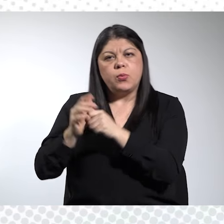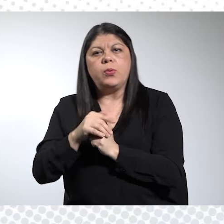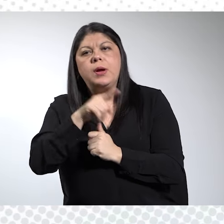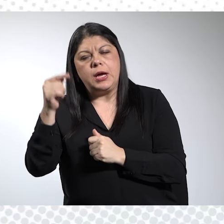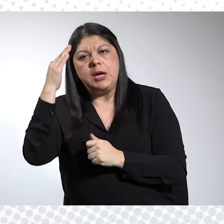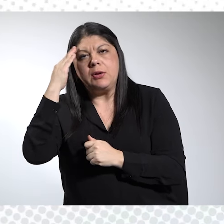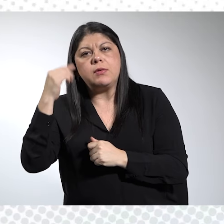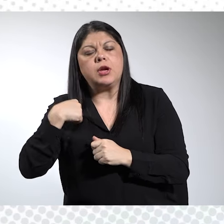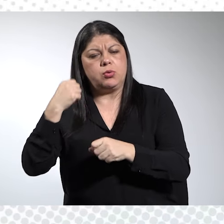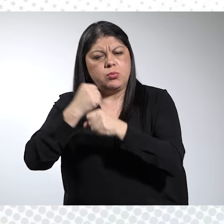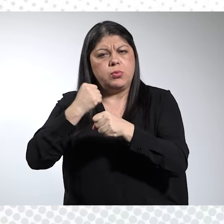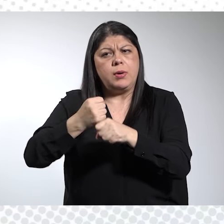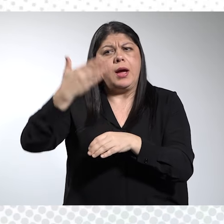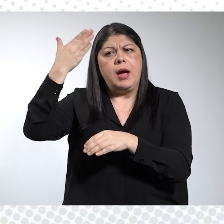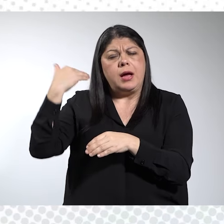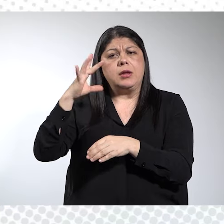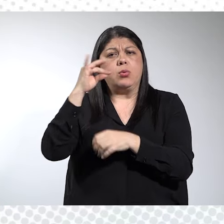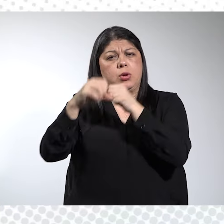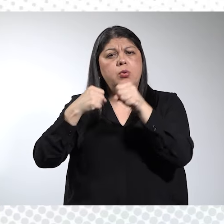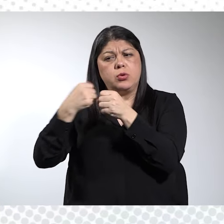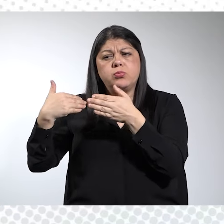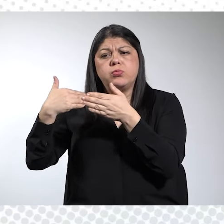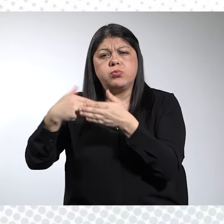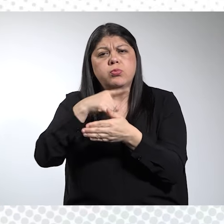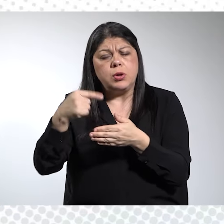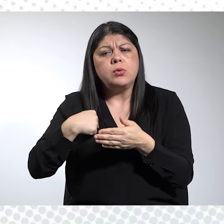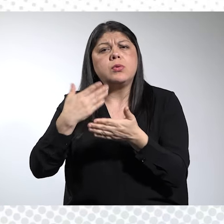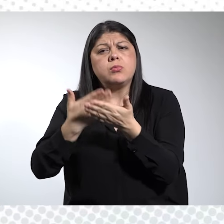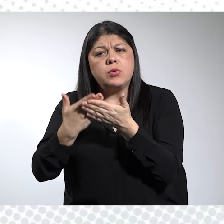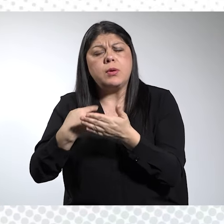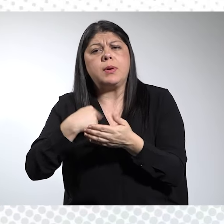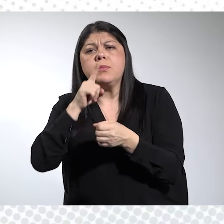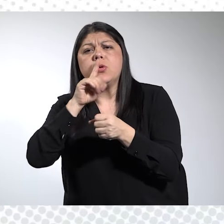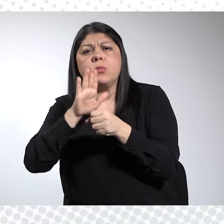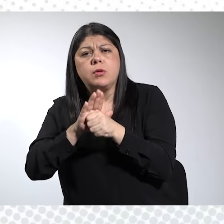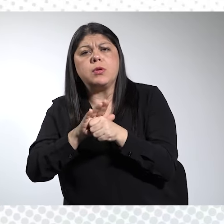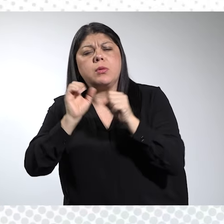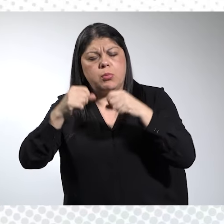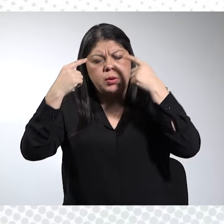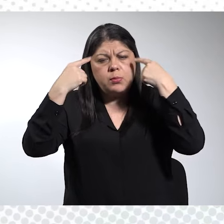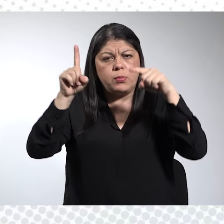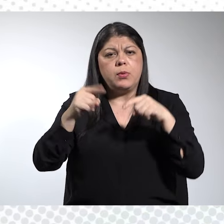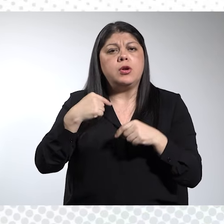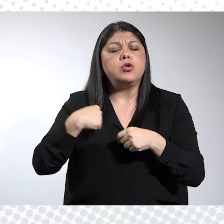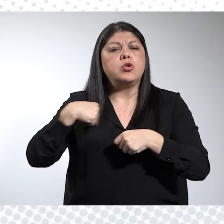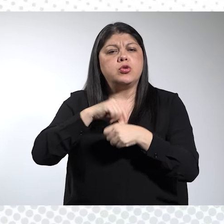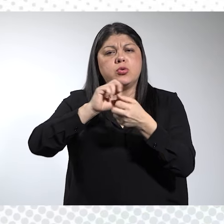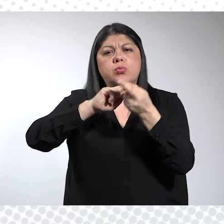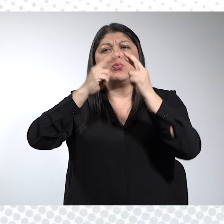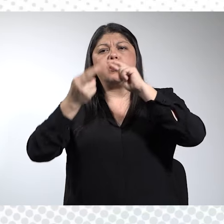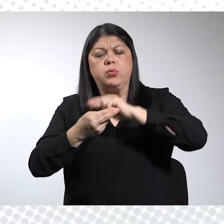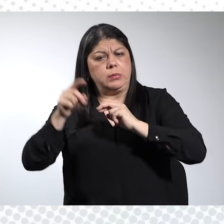población y ellos saben que yo trabajé por ellos estos 8 años y tienen una prueba de compromiso para que esto sea de esta manera. Haremos